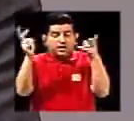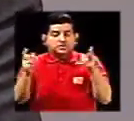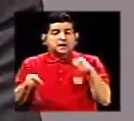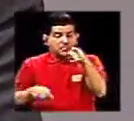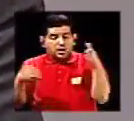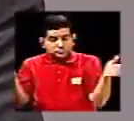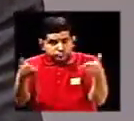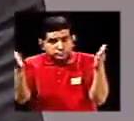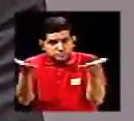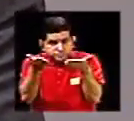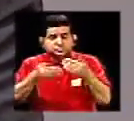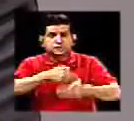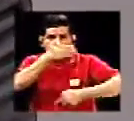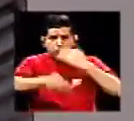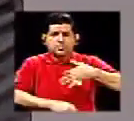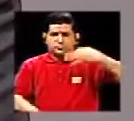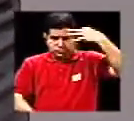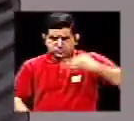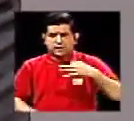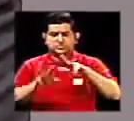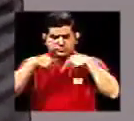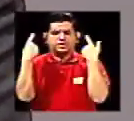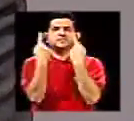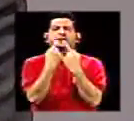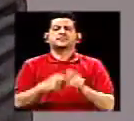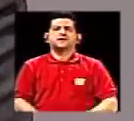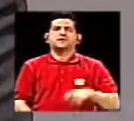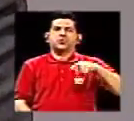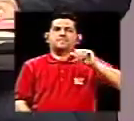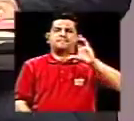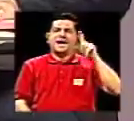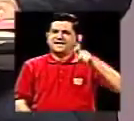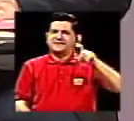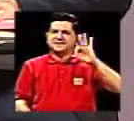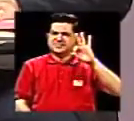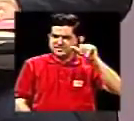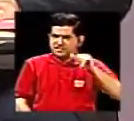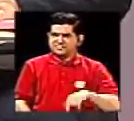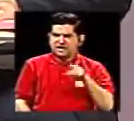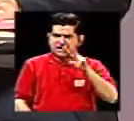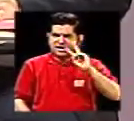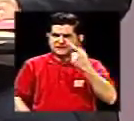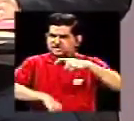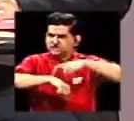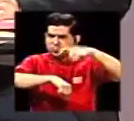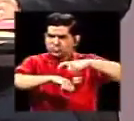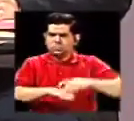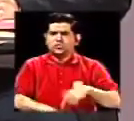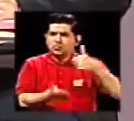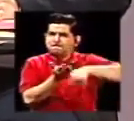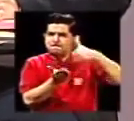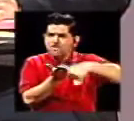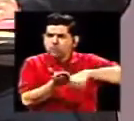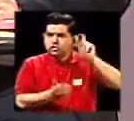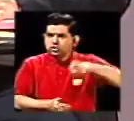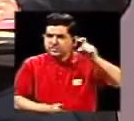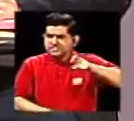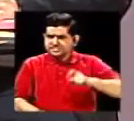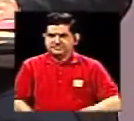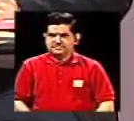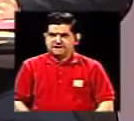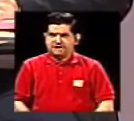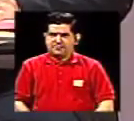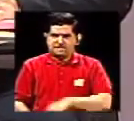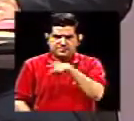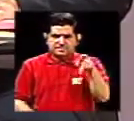animar en su camino de consolidación partidaria. El PAC necesita del Frente Amplio en esa segunda ronda, necesita de los votos uh-huh. de